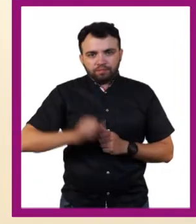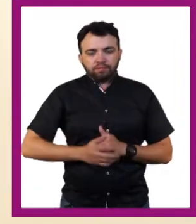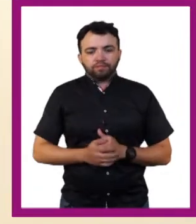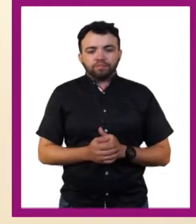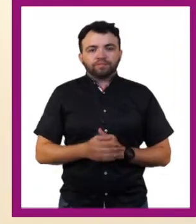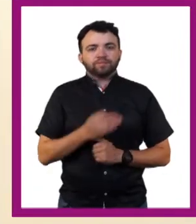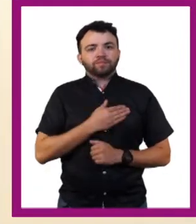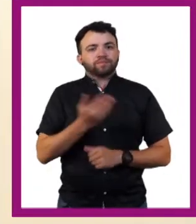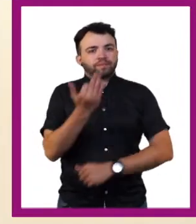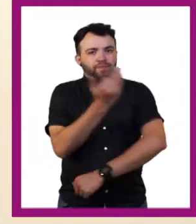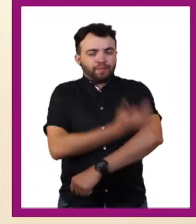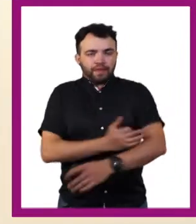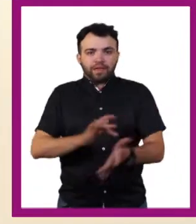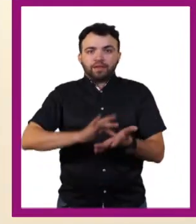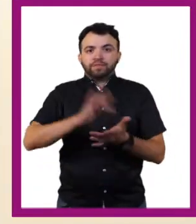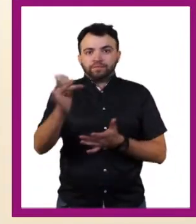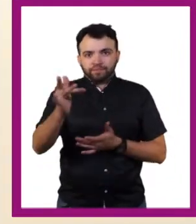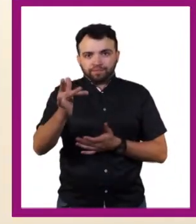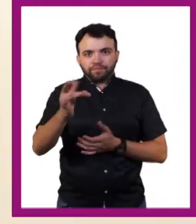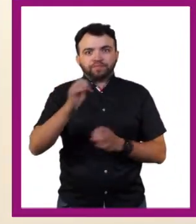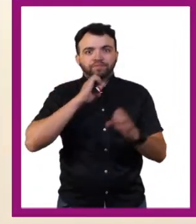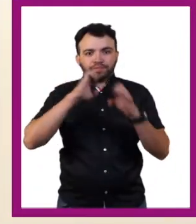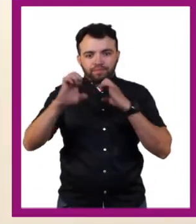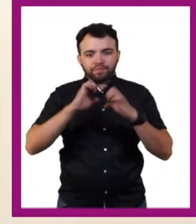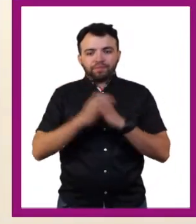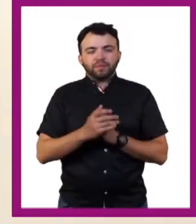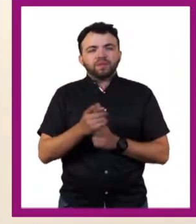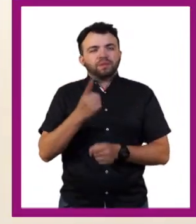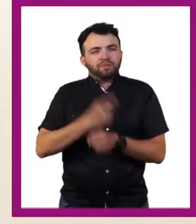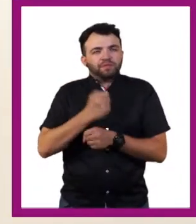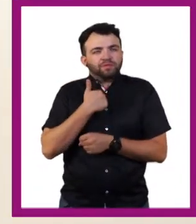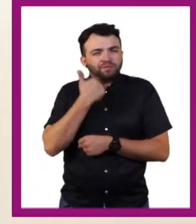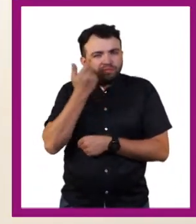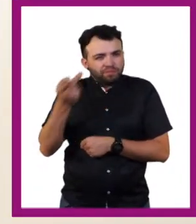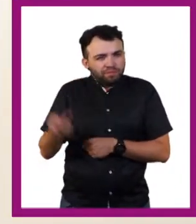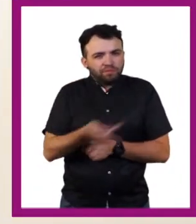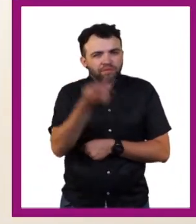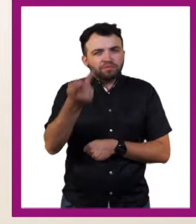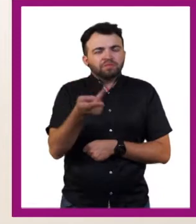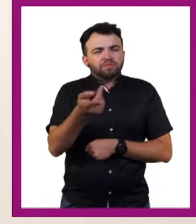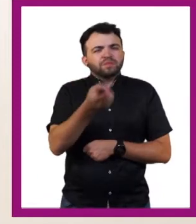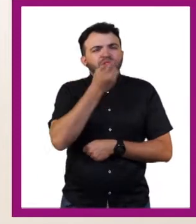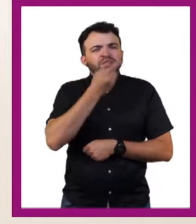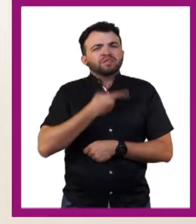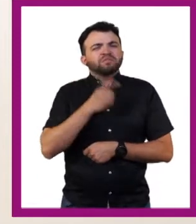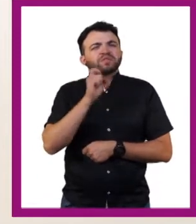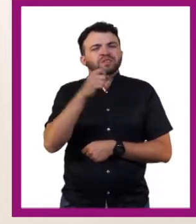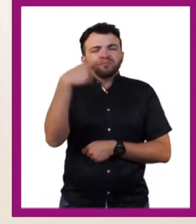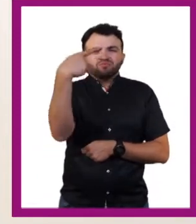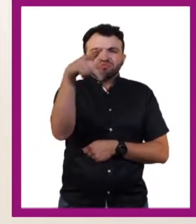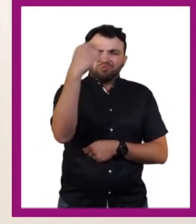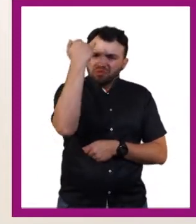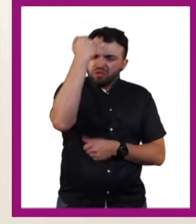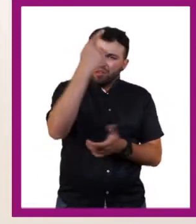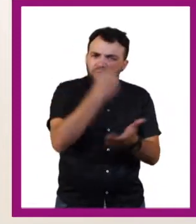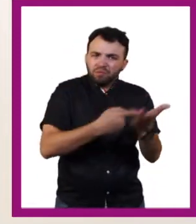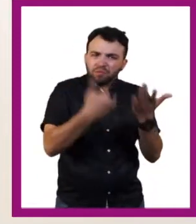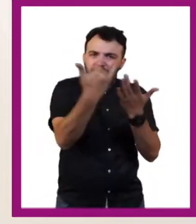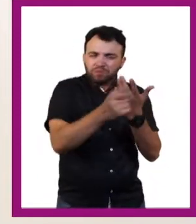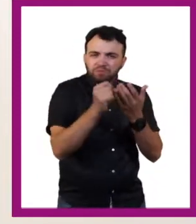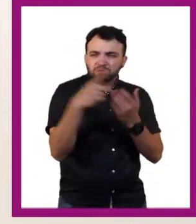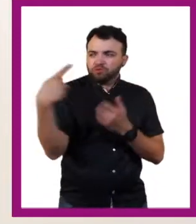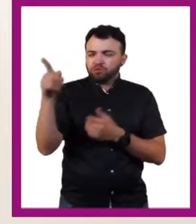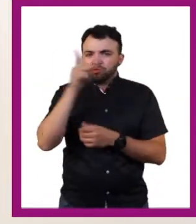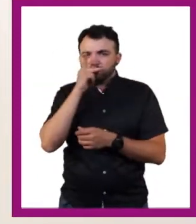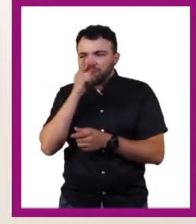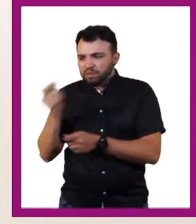Natasha? Muy buenas tardes y gracias por esta entrevista. Primero que nada me gustaría preguntarte, ¿nos podrías contar un poco del proyecto que has desarrollado a